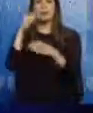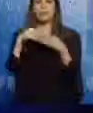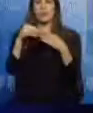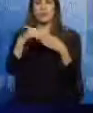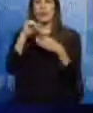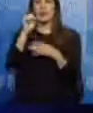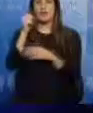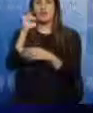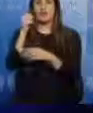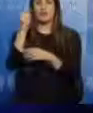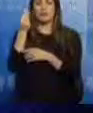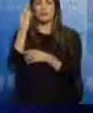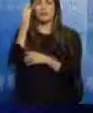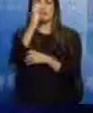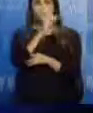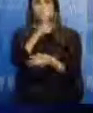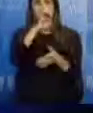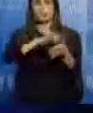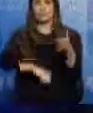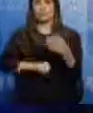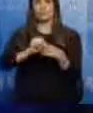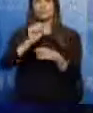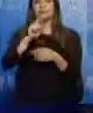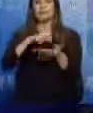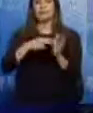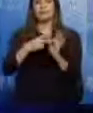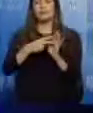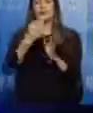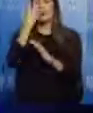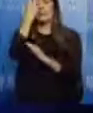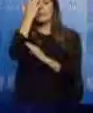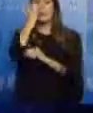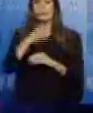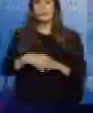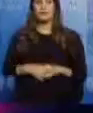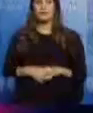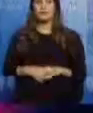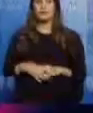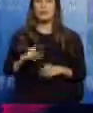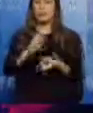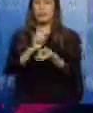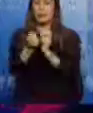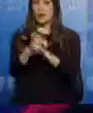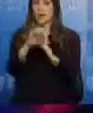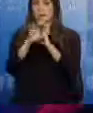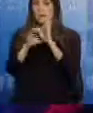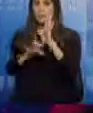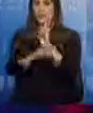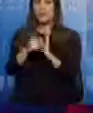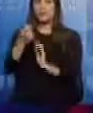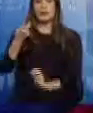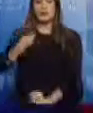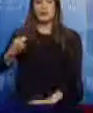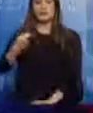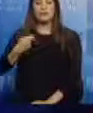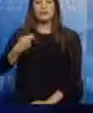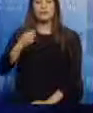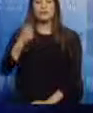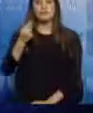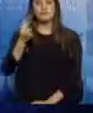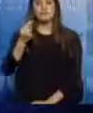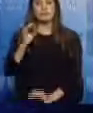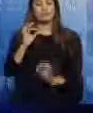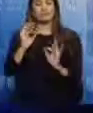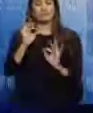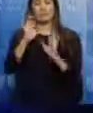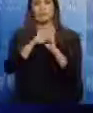gasto público. Lo descontado es la tercera parte, además de que, con las últimas enmiendas, las pensiones militares y policiales están garantizadas